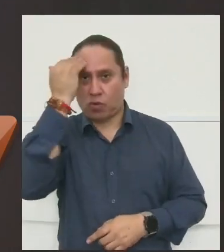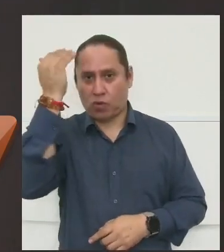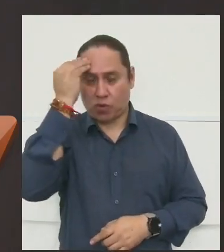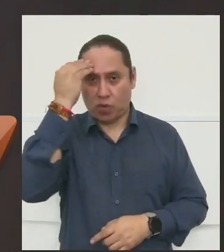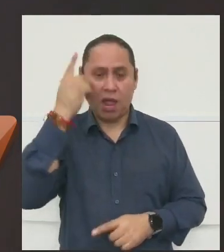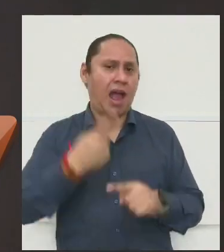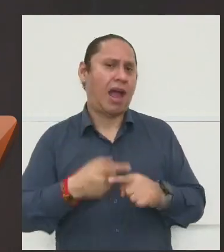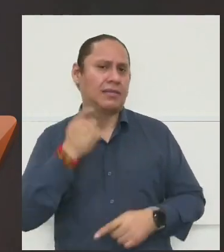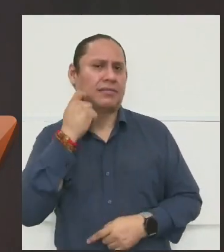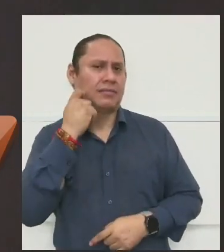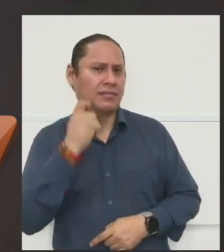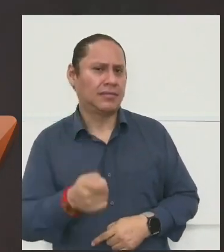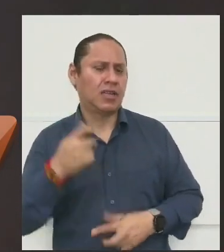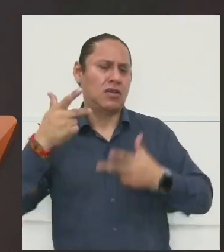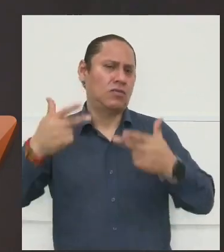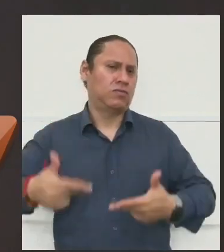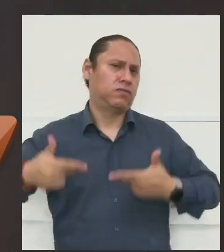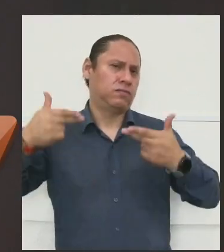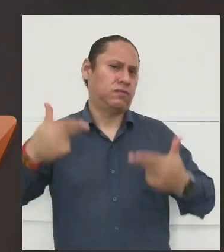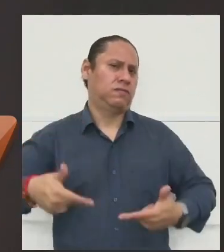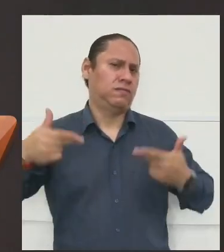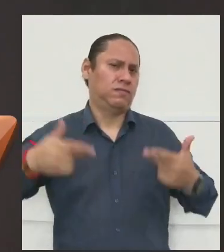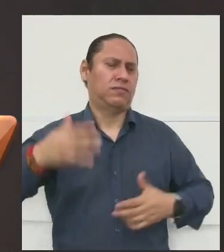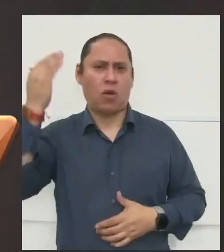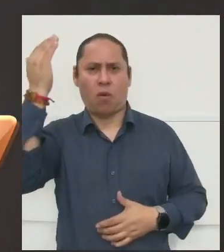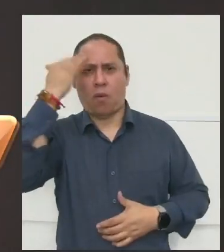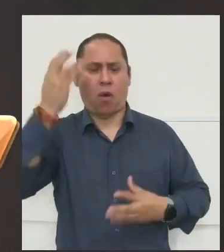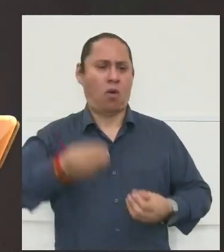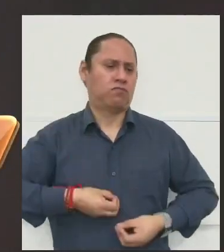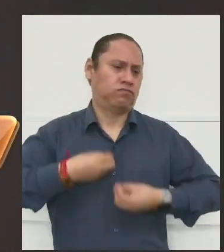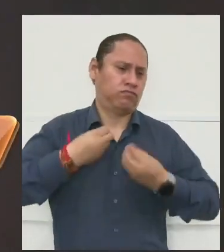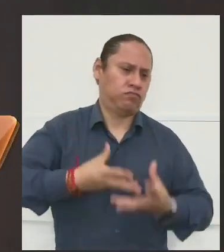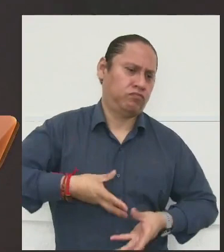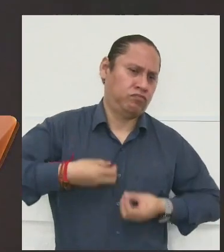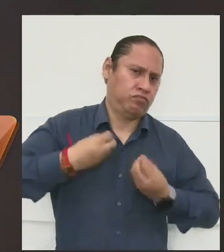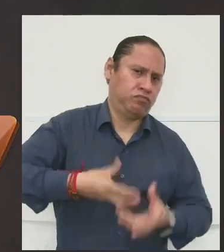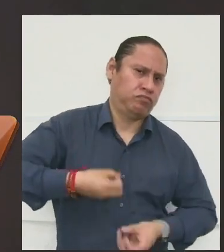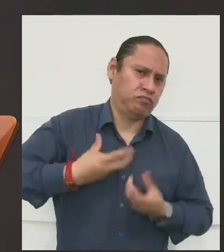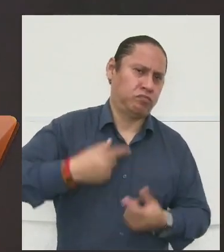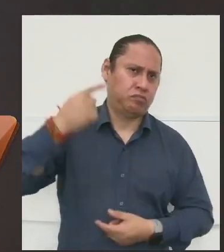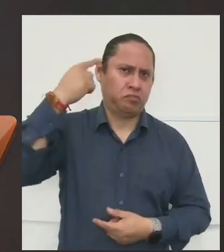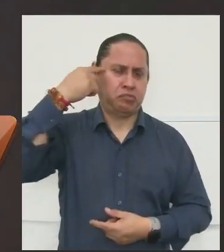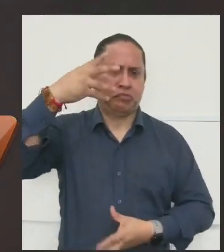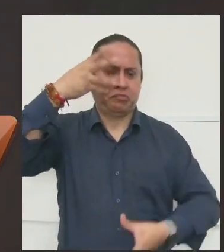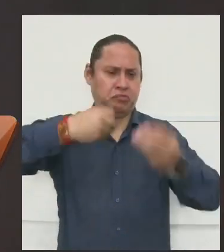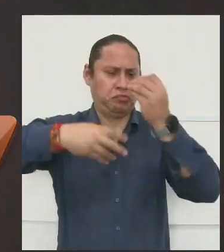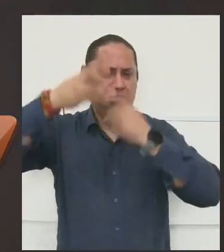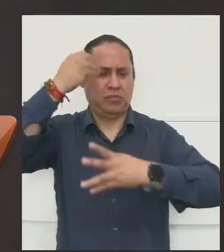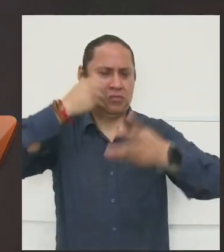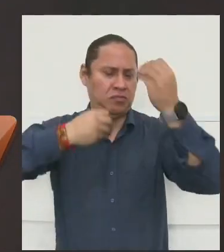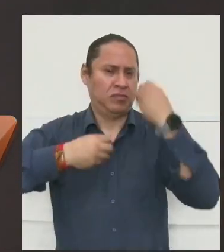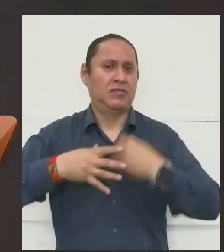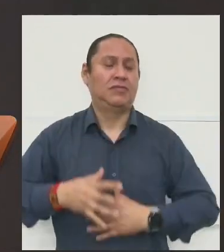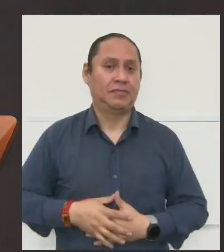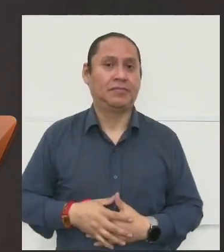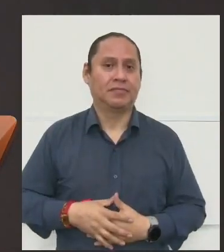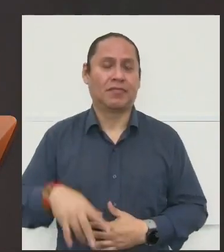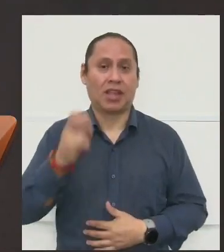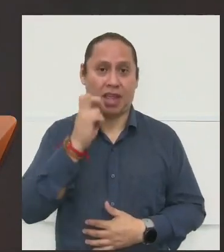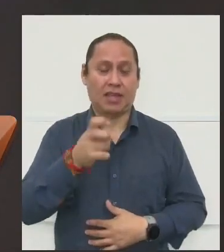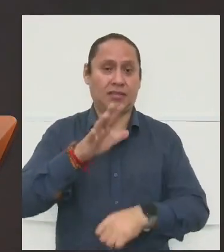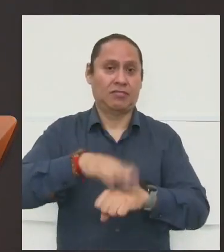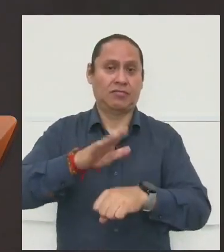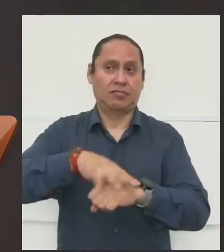a quienes de manera ancestral aportan conocimientos en materia de salud y medicina tradicional es por ello que este